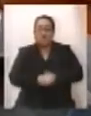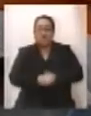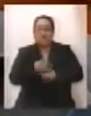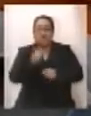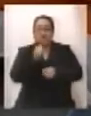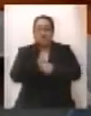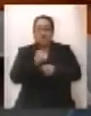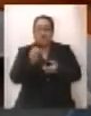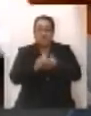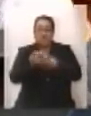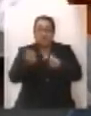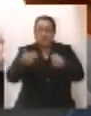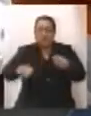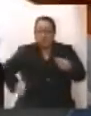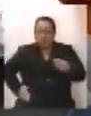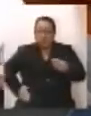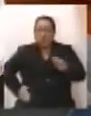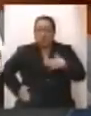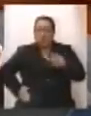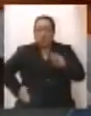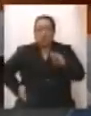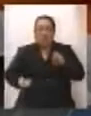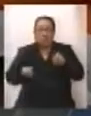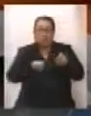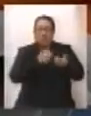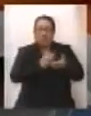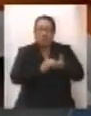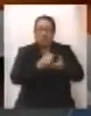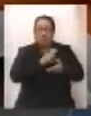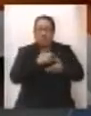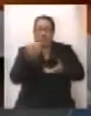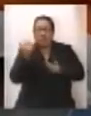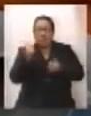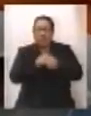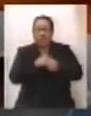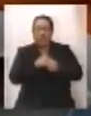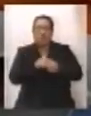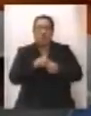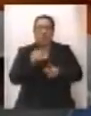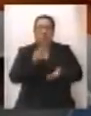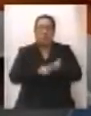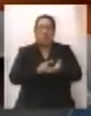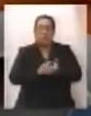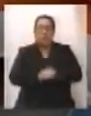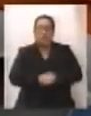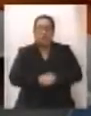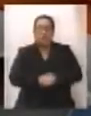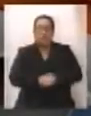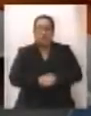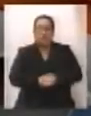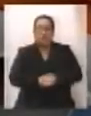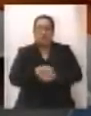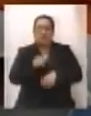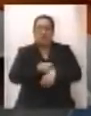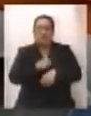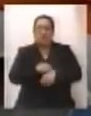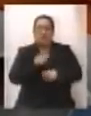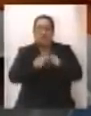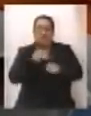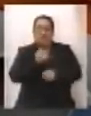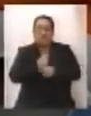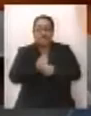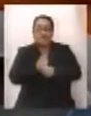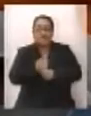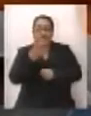más plata en los bolsillos, pueden comprar más y el Estado recupera a través del impuesto general a las ventas. En estos momentos, para los trabajadores